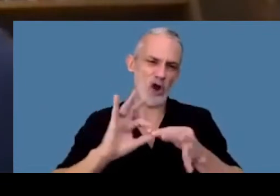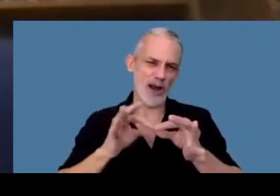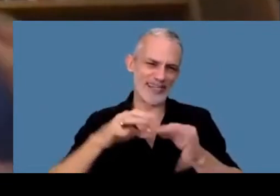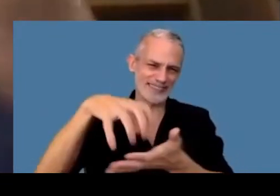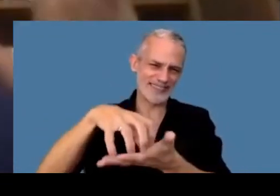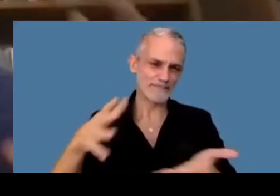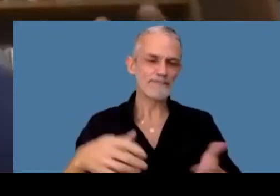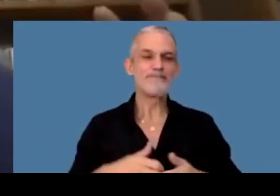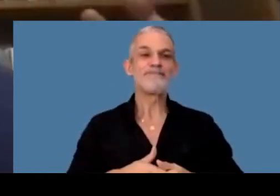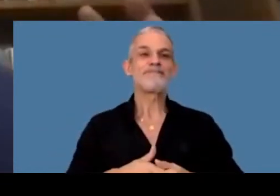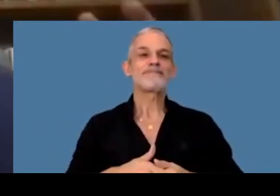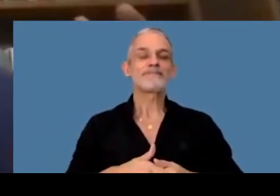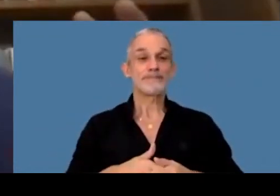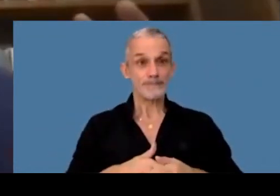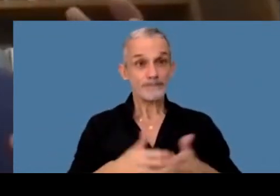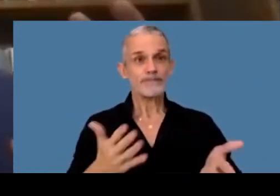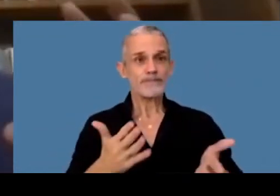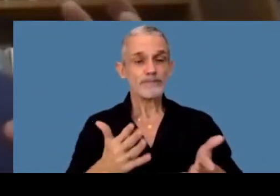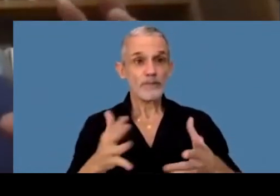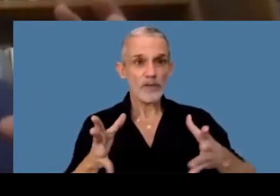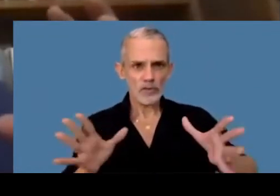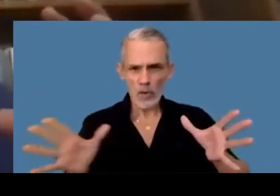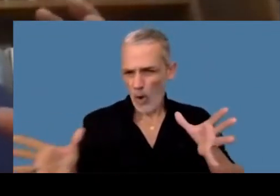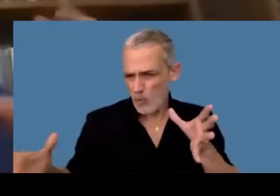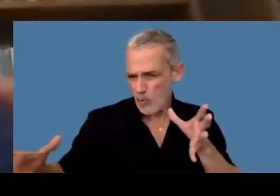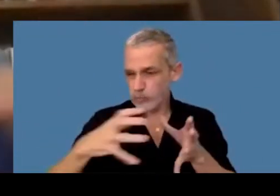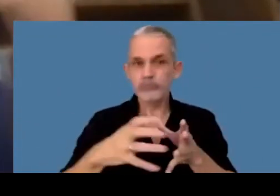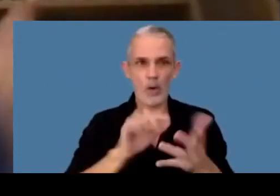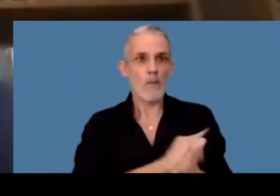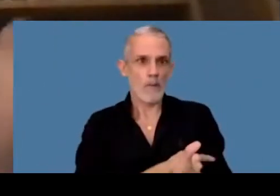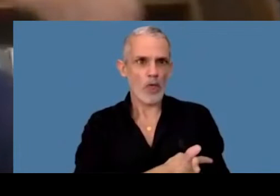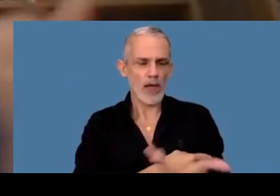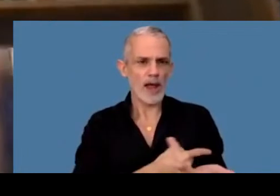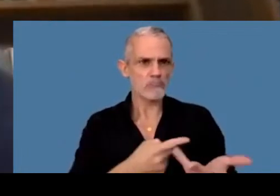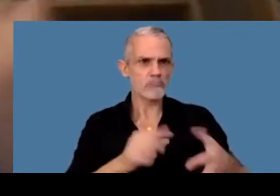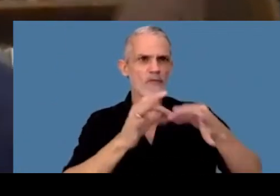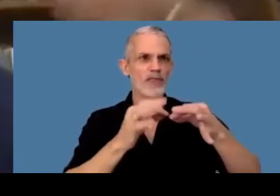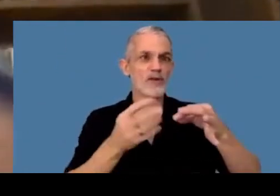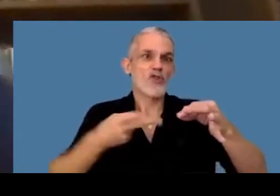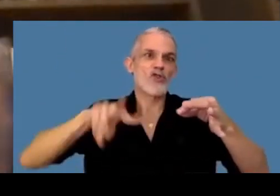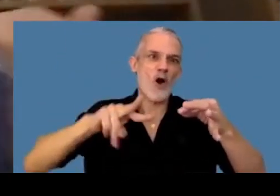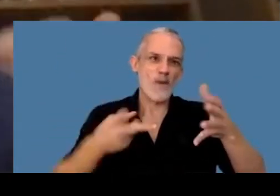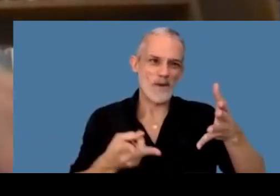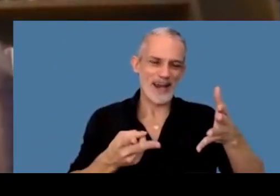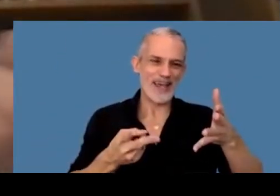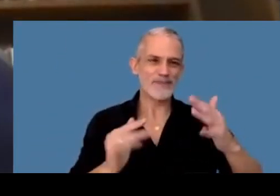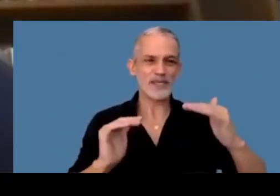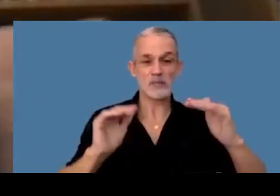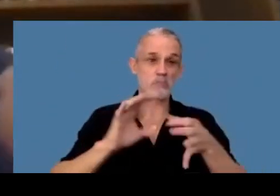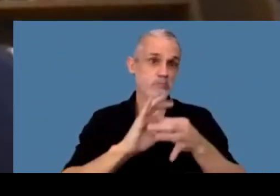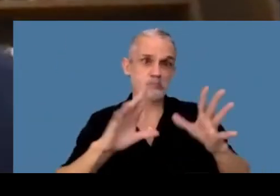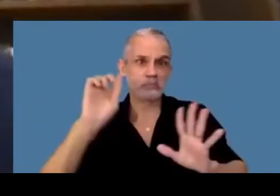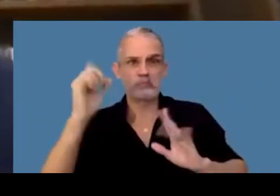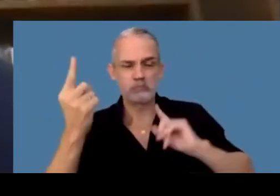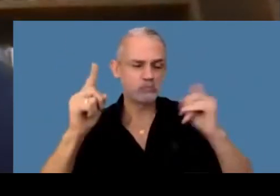que concentran, valga la palabra, doblemente, esa representación, y el grado de autonomía mayor o menor es el que